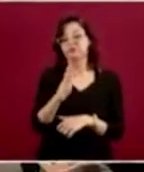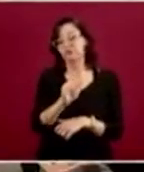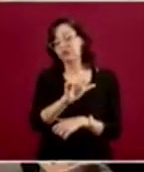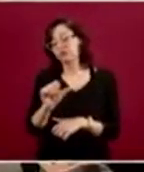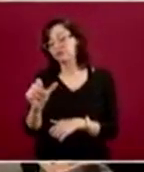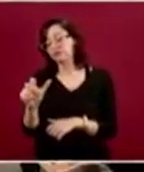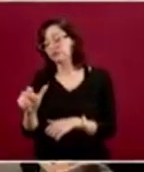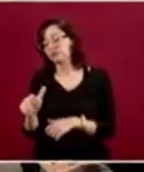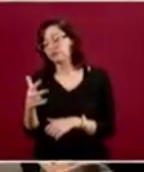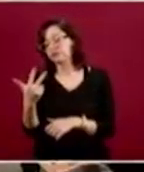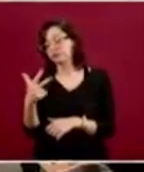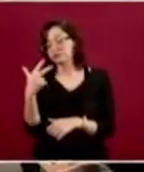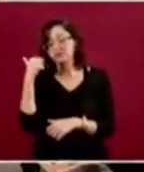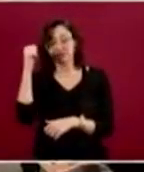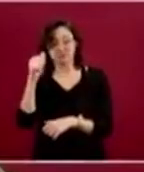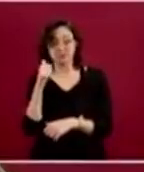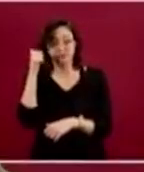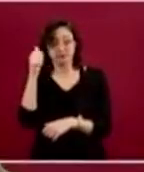el 13 de abril,